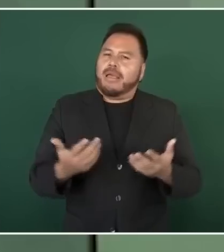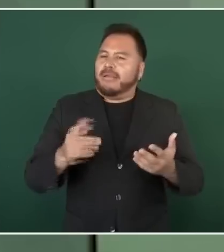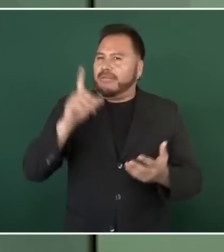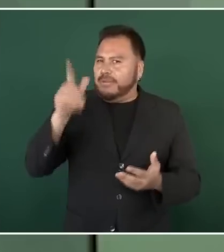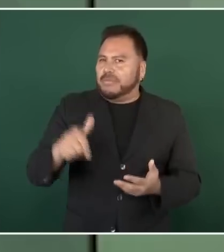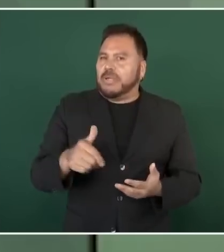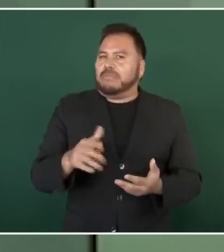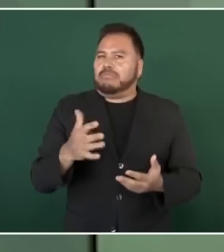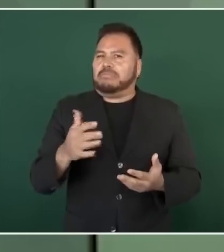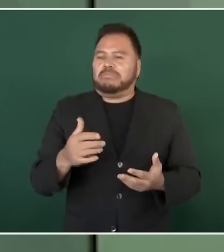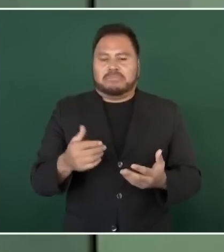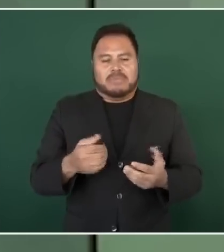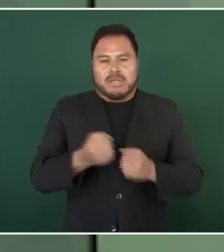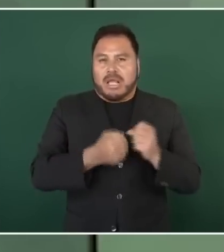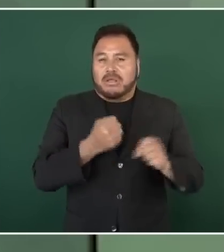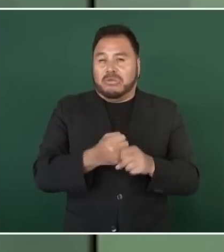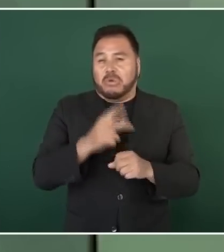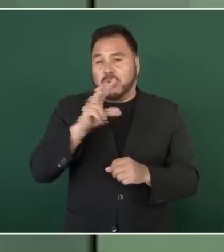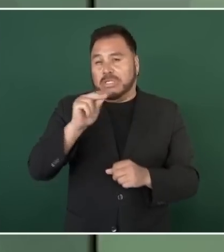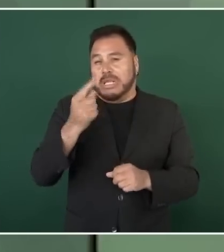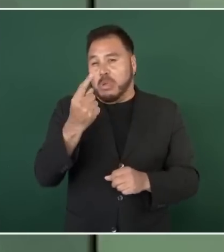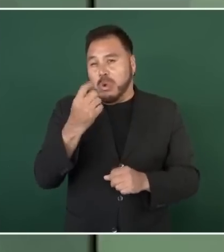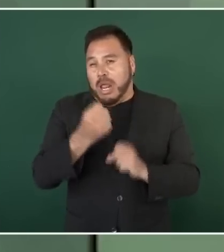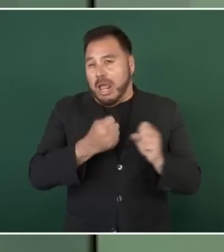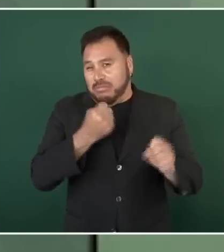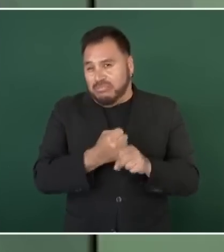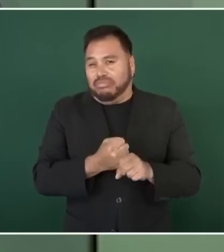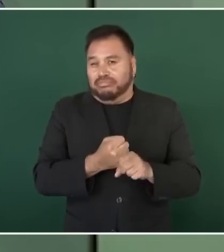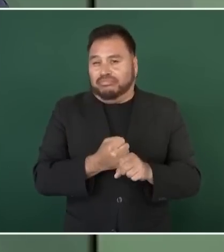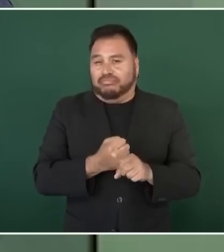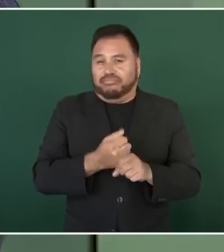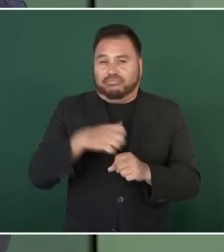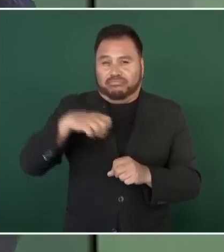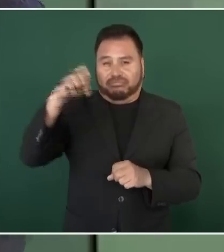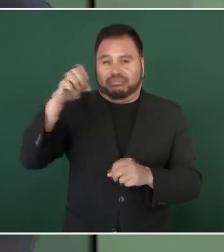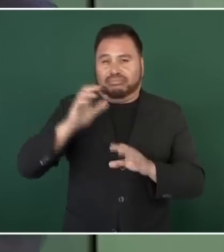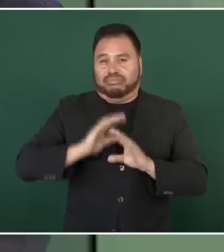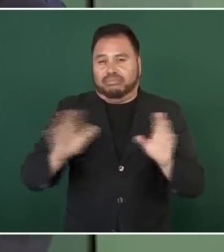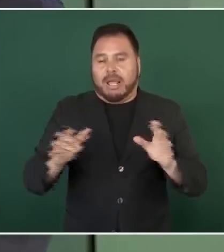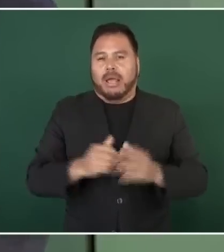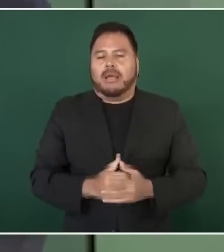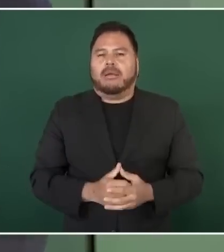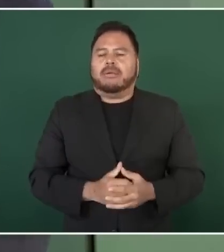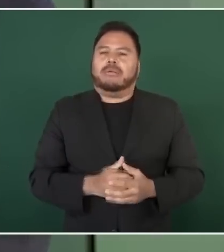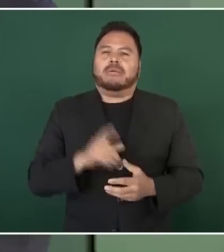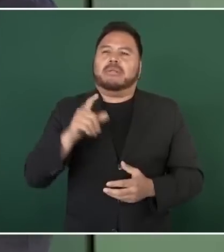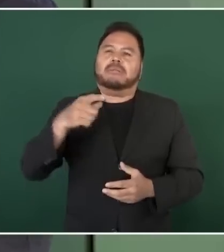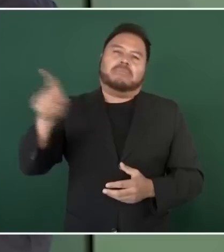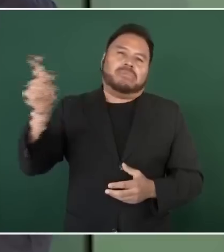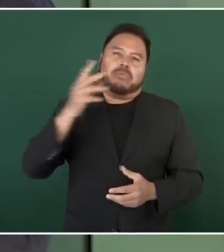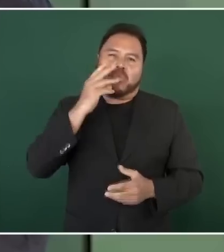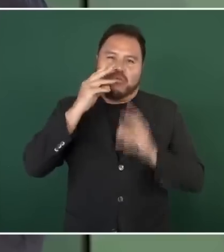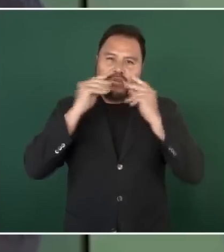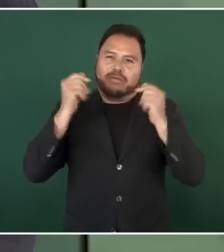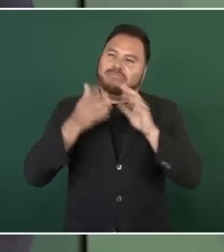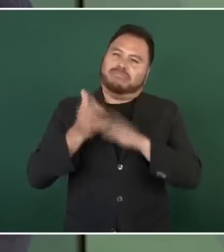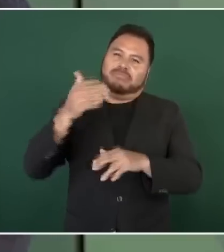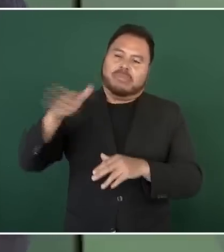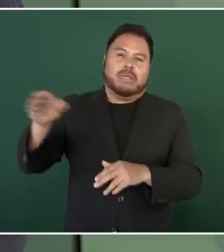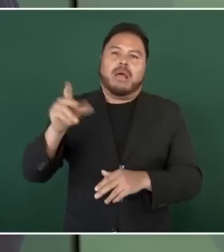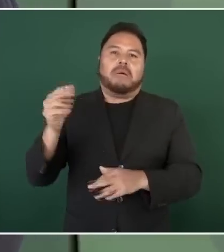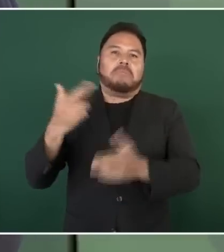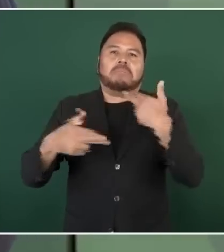ya de 81 años de edad, ya grande, y ya no regresa